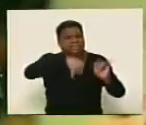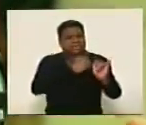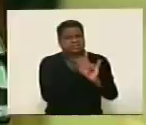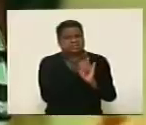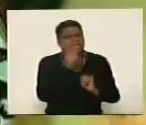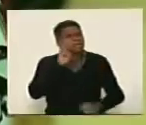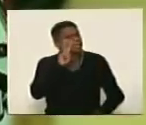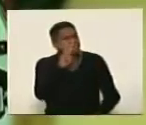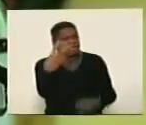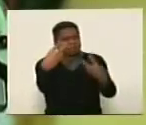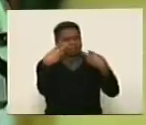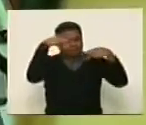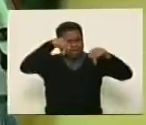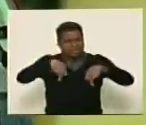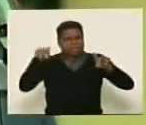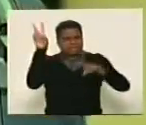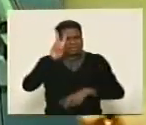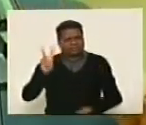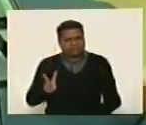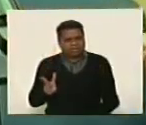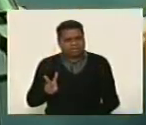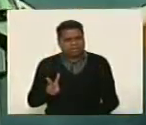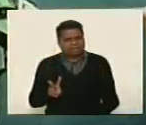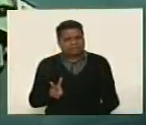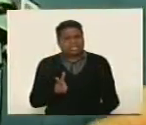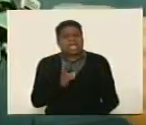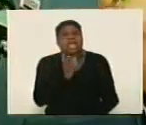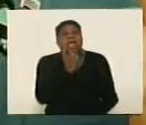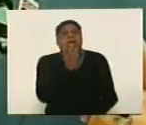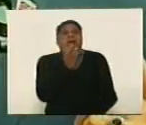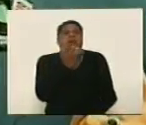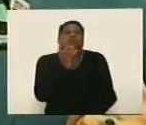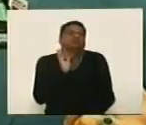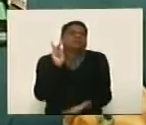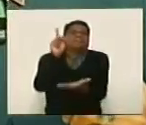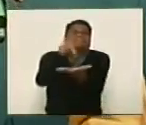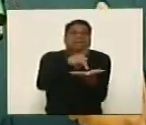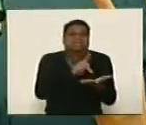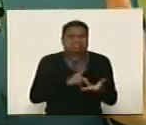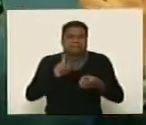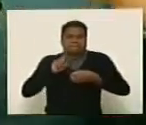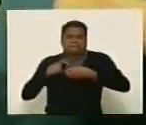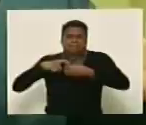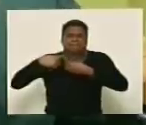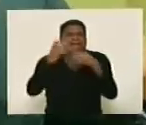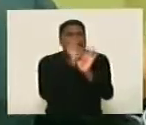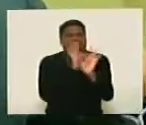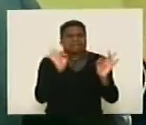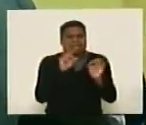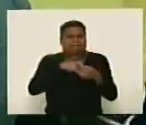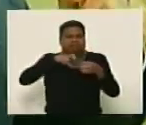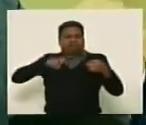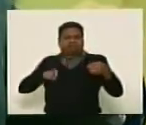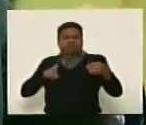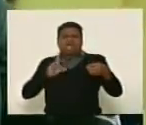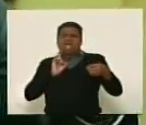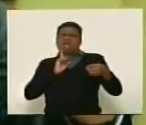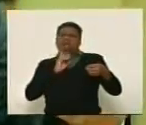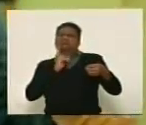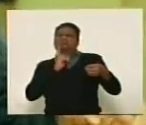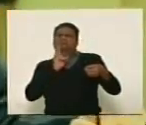ojos fijados en Venezuela, que no se ha incorporado de manera masiva, no por el tema de que Venezuela no